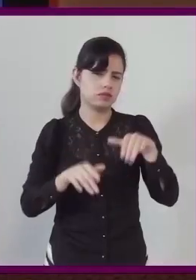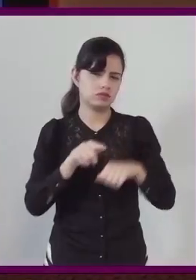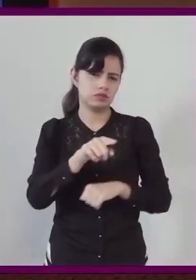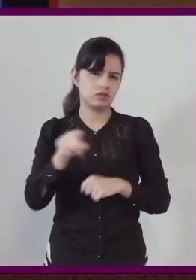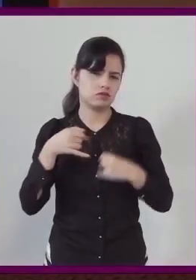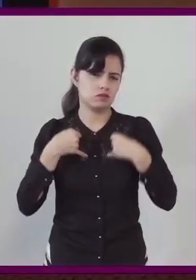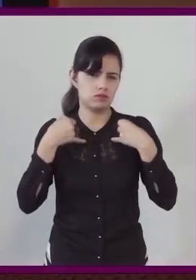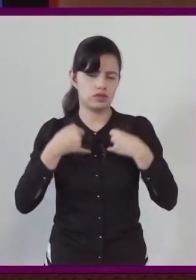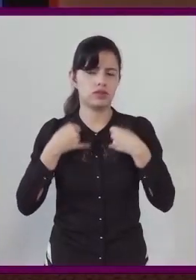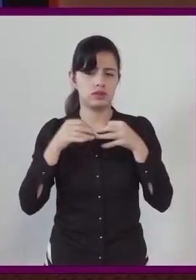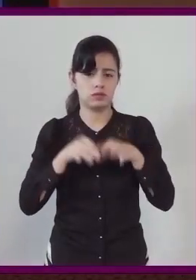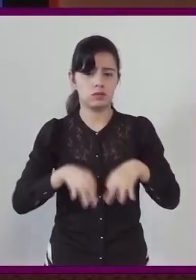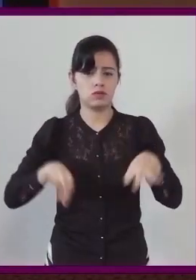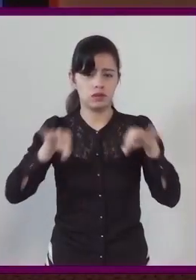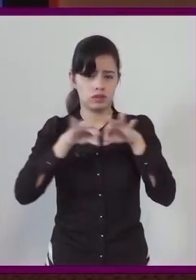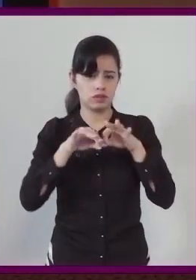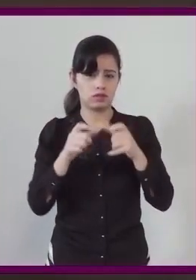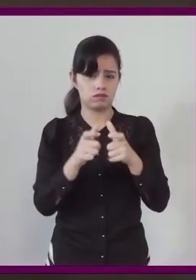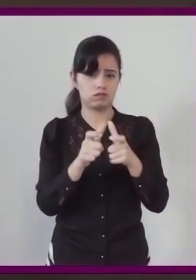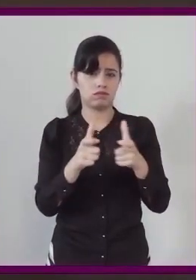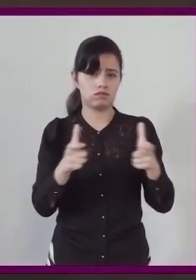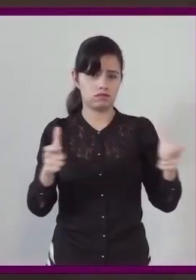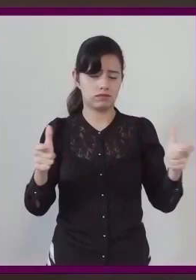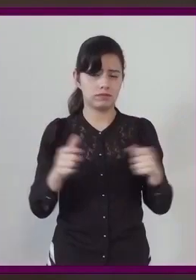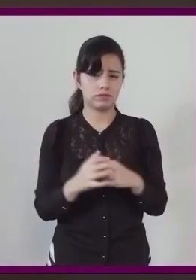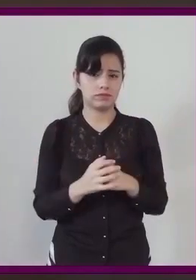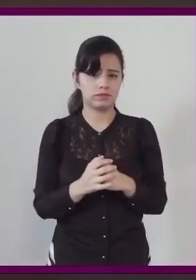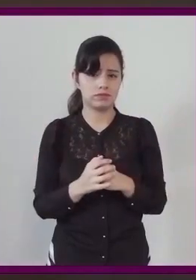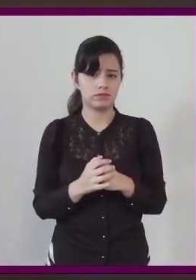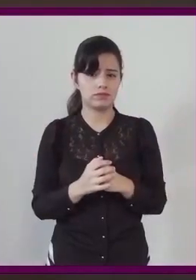¿no? Creo que han crecido grupos, o sea, creo que